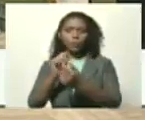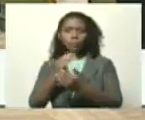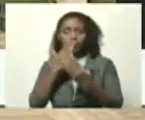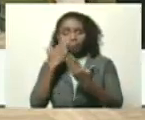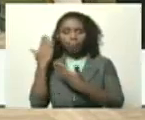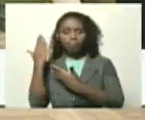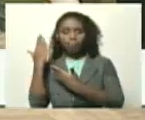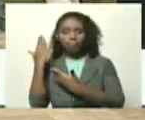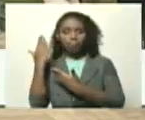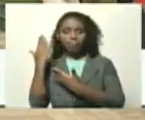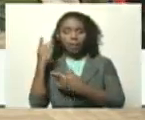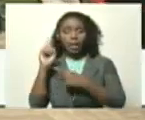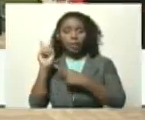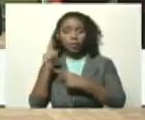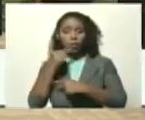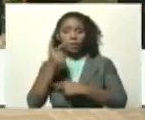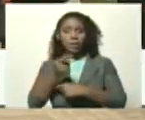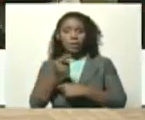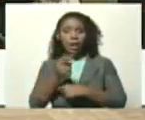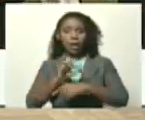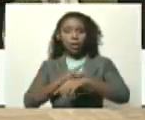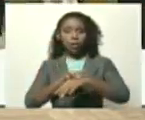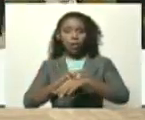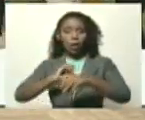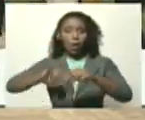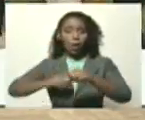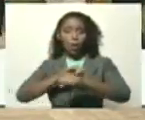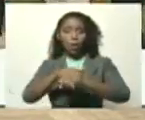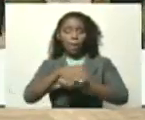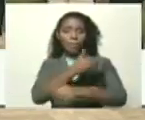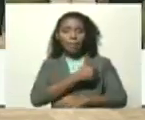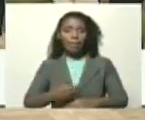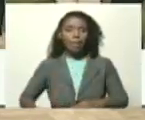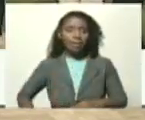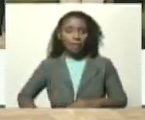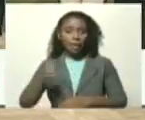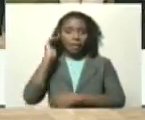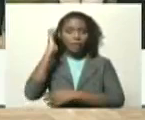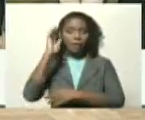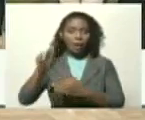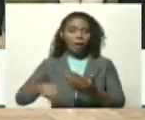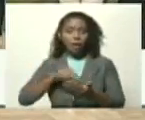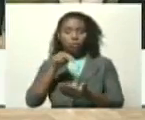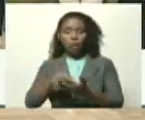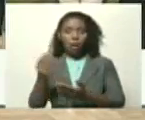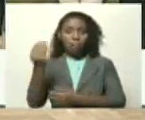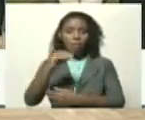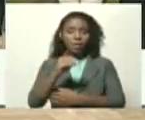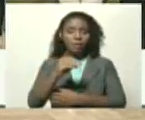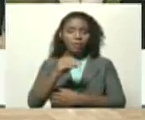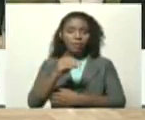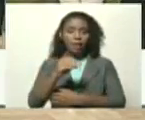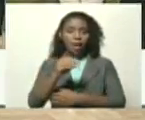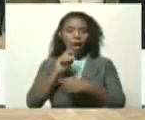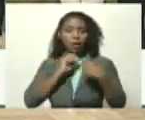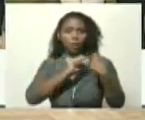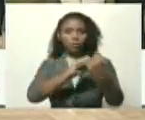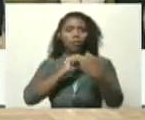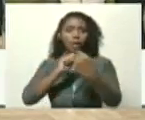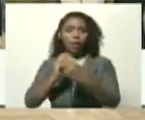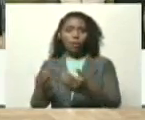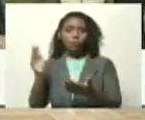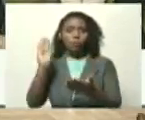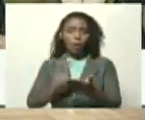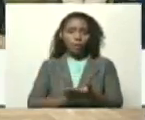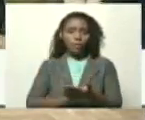Claro, eso lo señalaba el doctor Jorge Rodríguez, presidente del Parlamento Nacional, que además en los diálogos